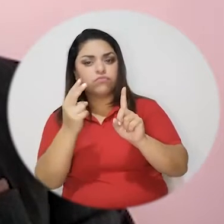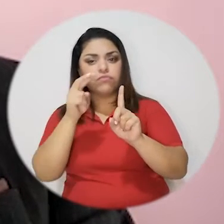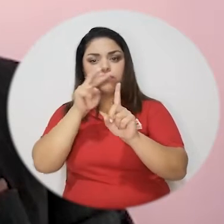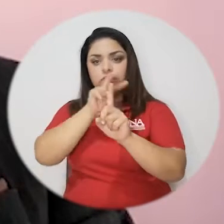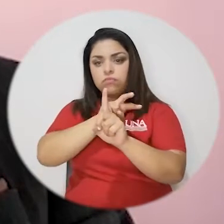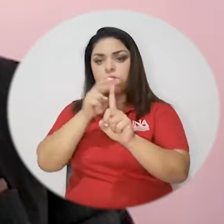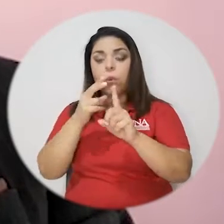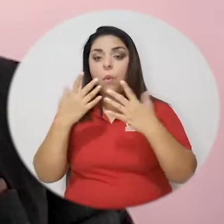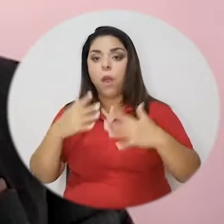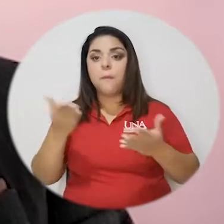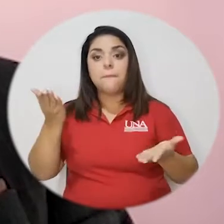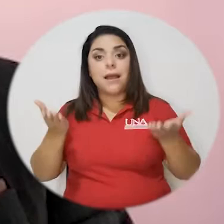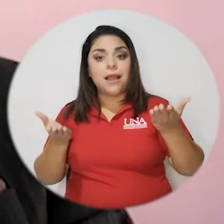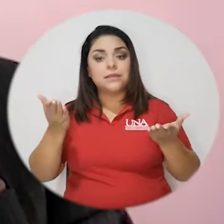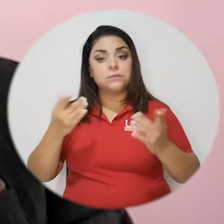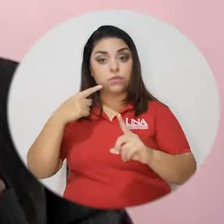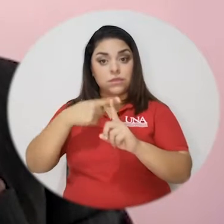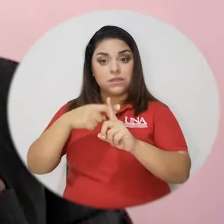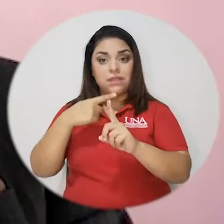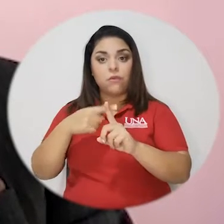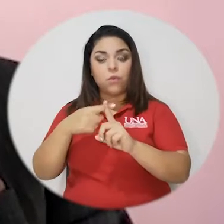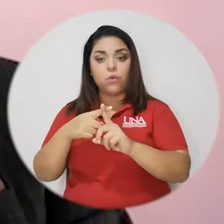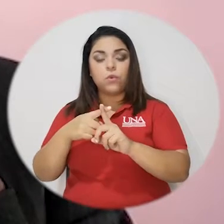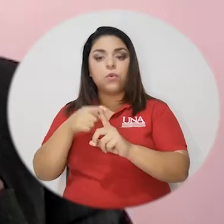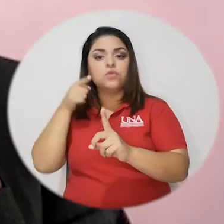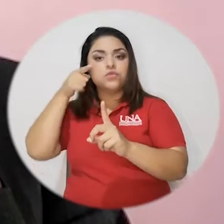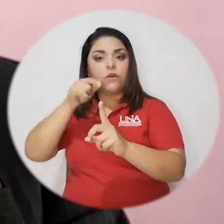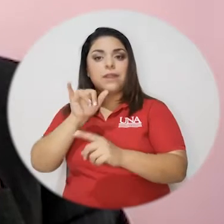es muy positivo con respecto a esto, que fue